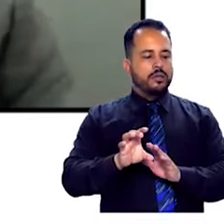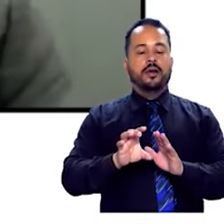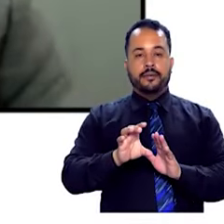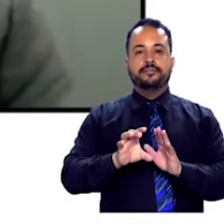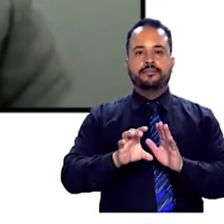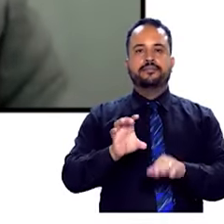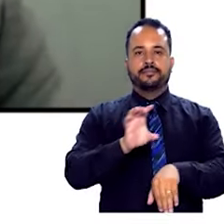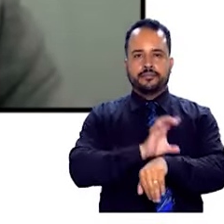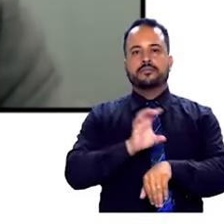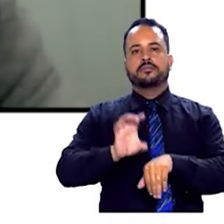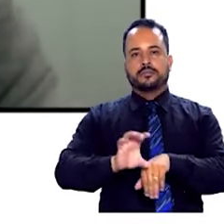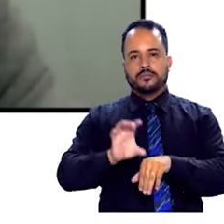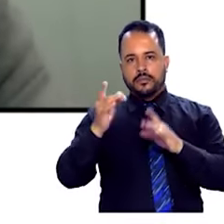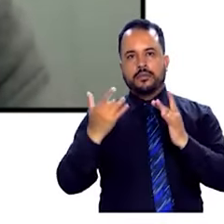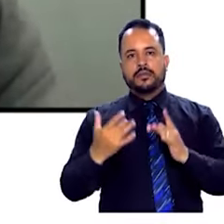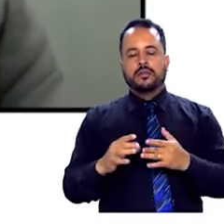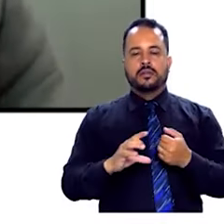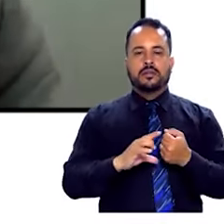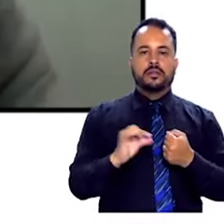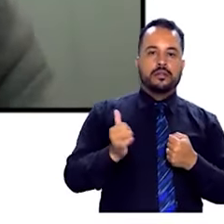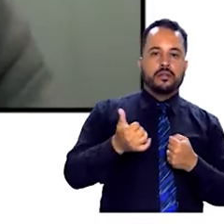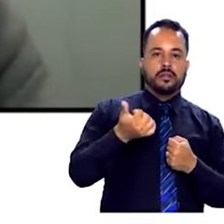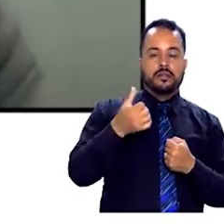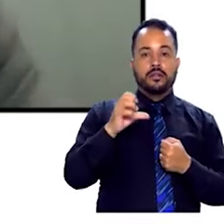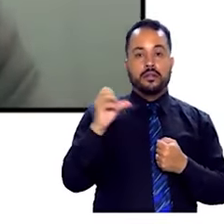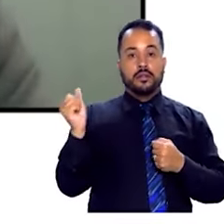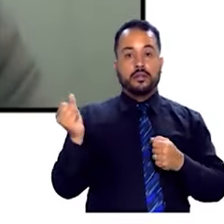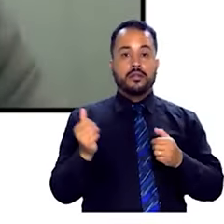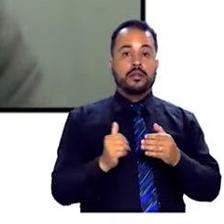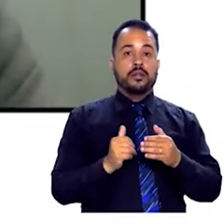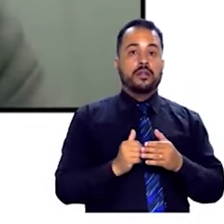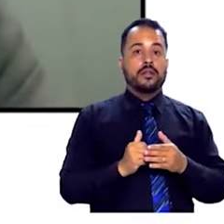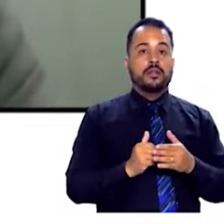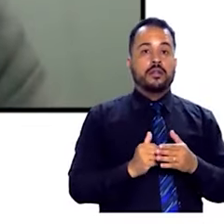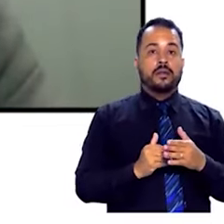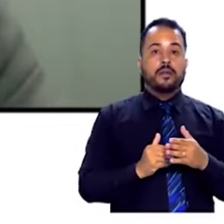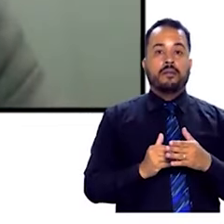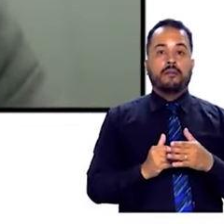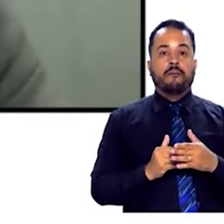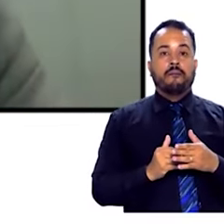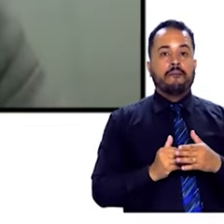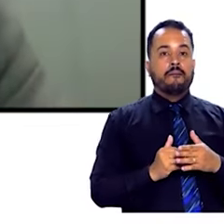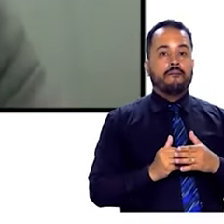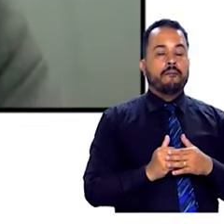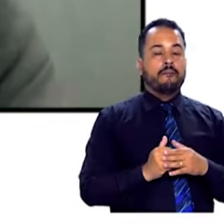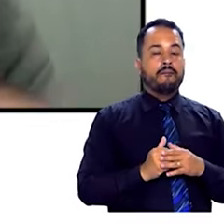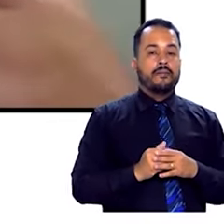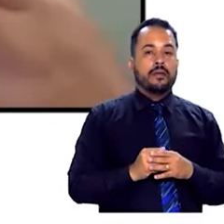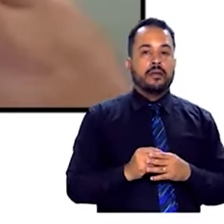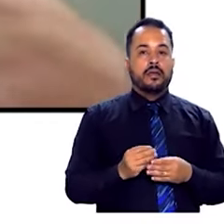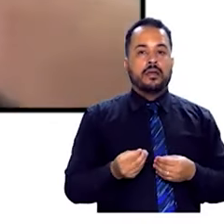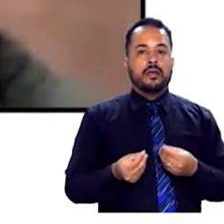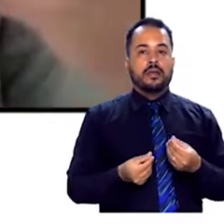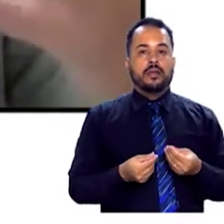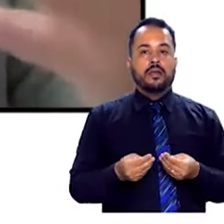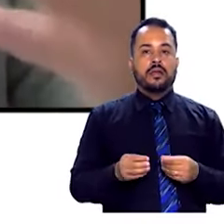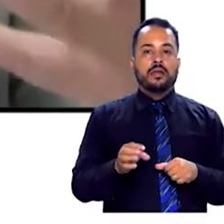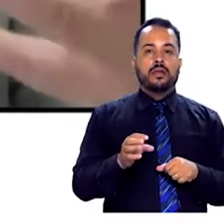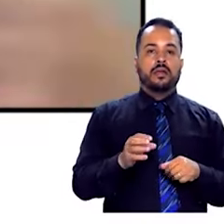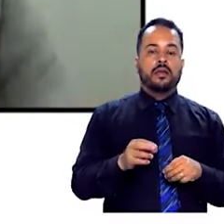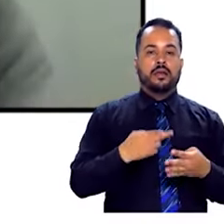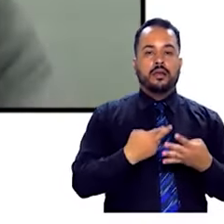del artículo que le da La corte esa competencia recursos extraordinar Cuando tienen Cuando levando